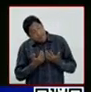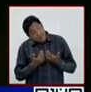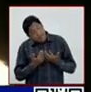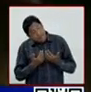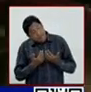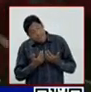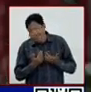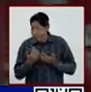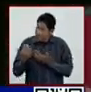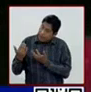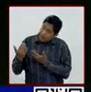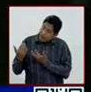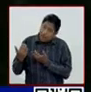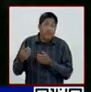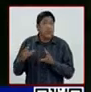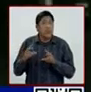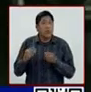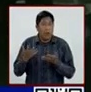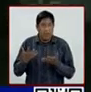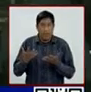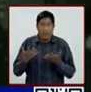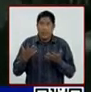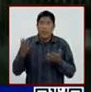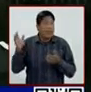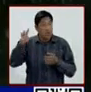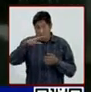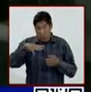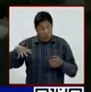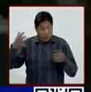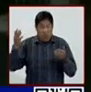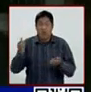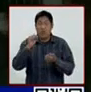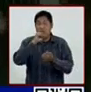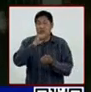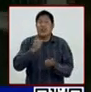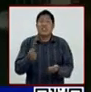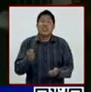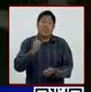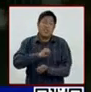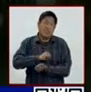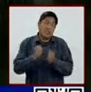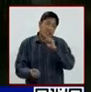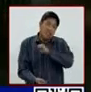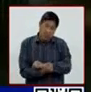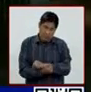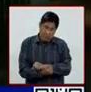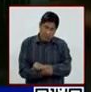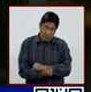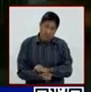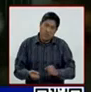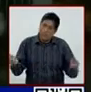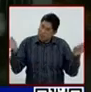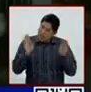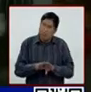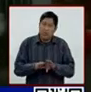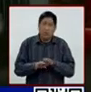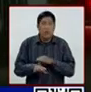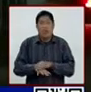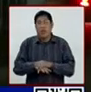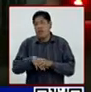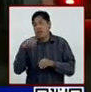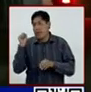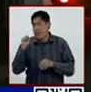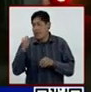no han llegado las instalaciones fueron cerradas con candados de manera preventiva debido a que aquí a las afueras